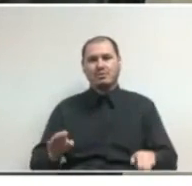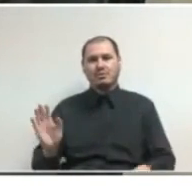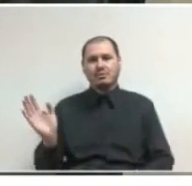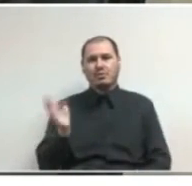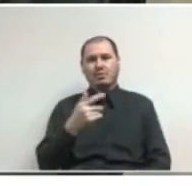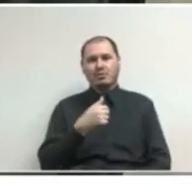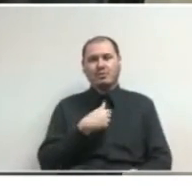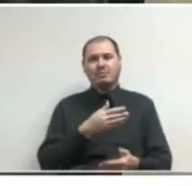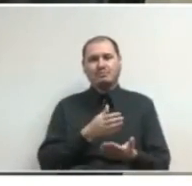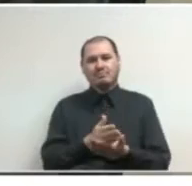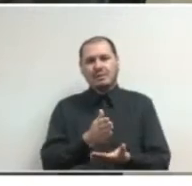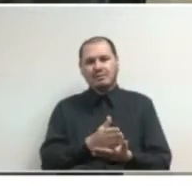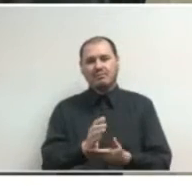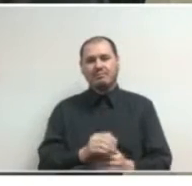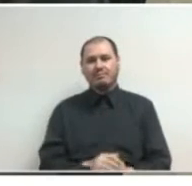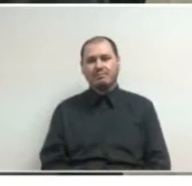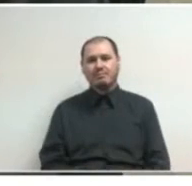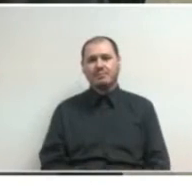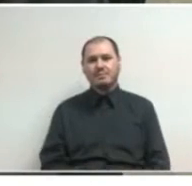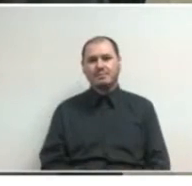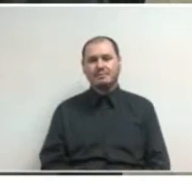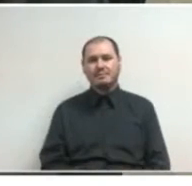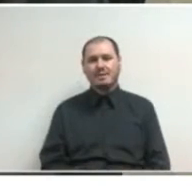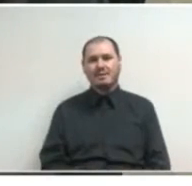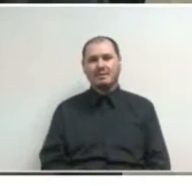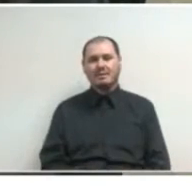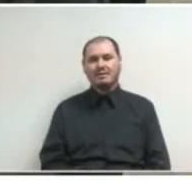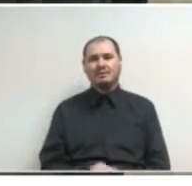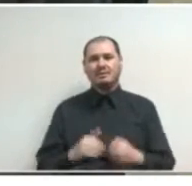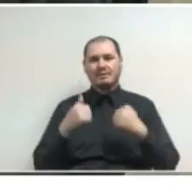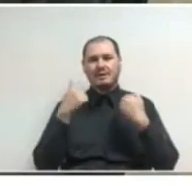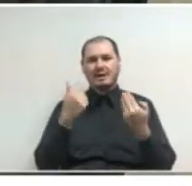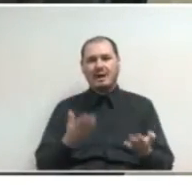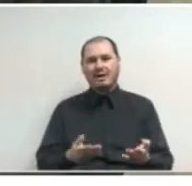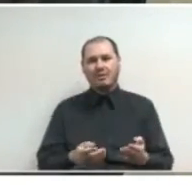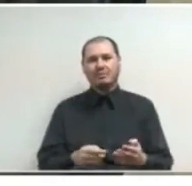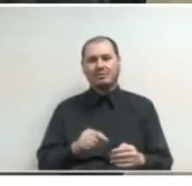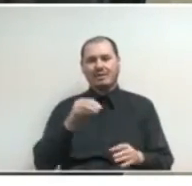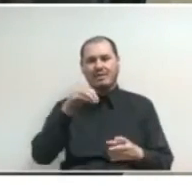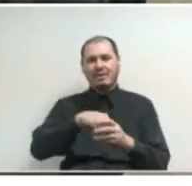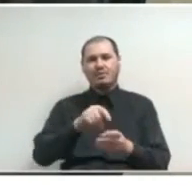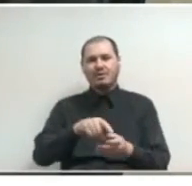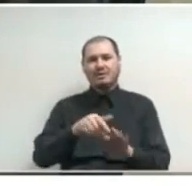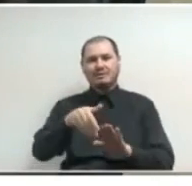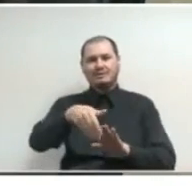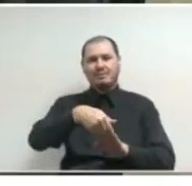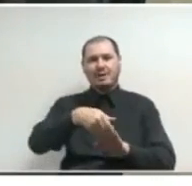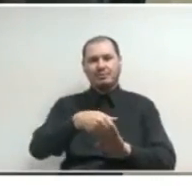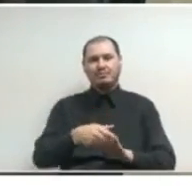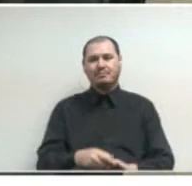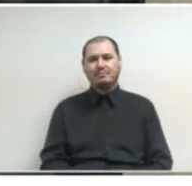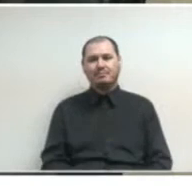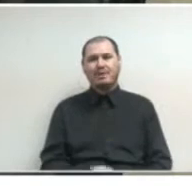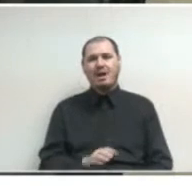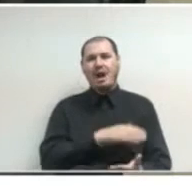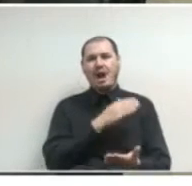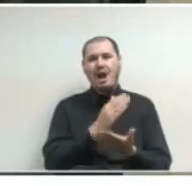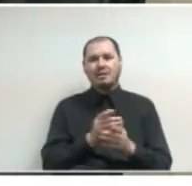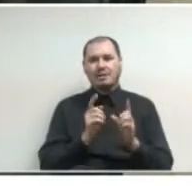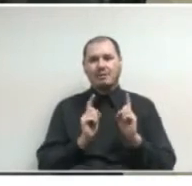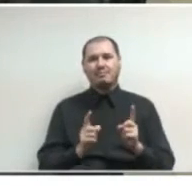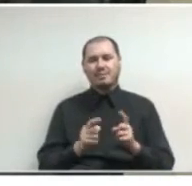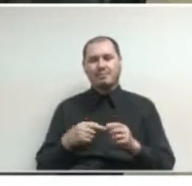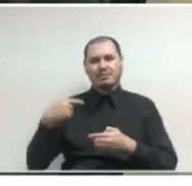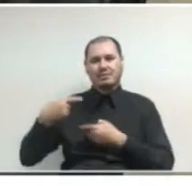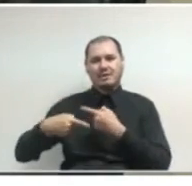pe. Ya, ya, ¿no? Y antes tengo, o ver un millo, poi mi tangüera, o pavetea, pe y zapato, pipe. Ahora,